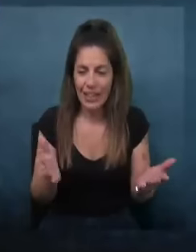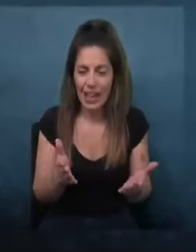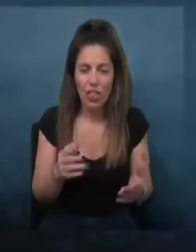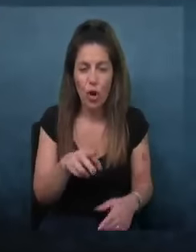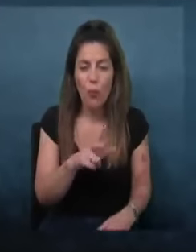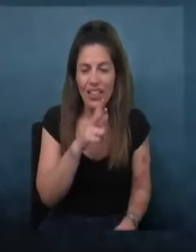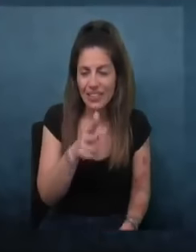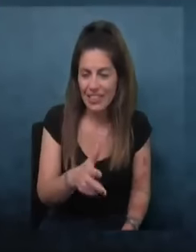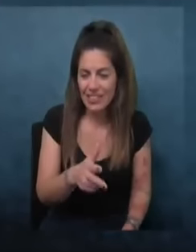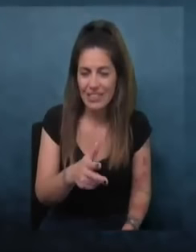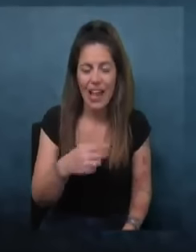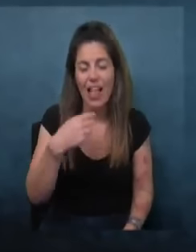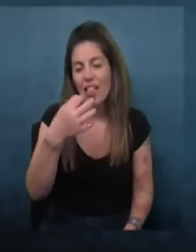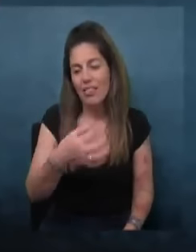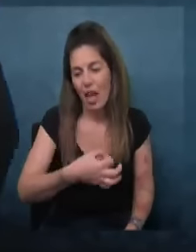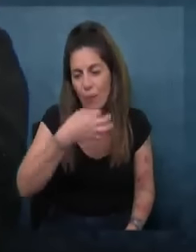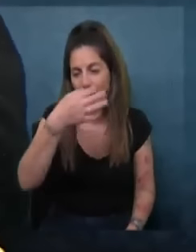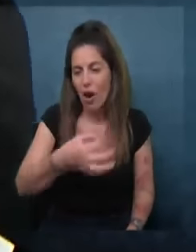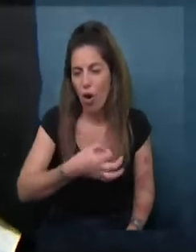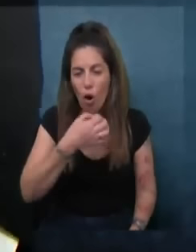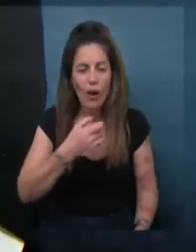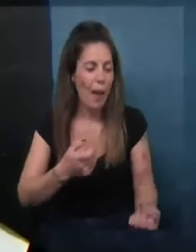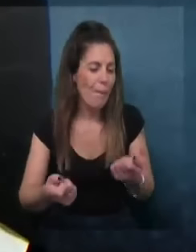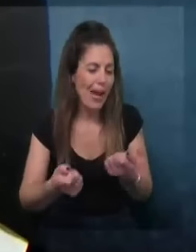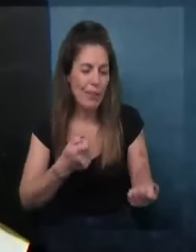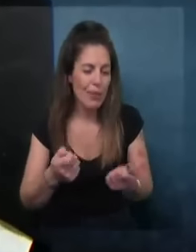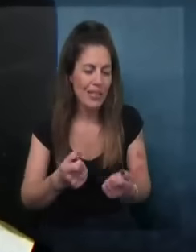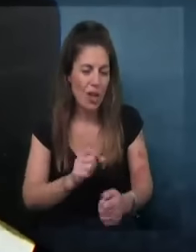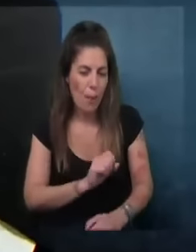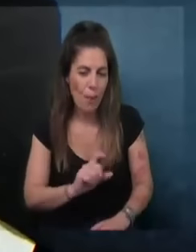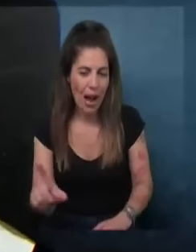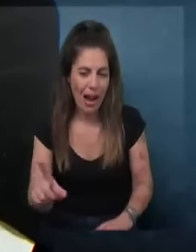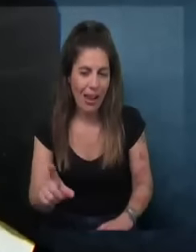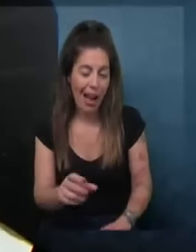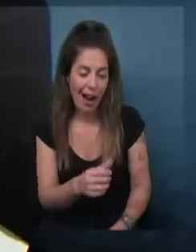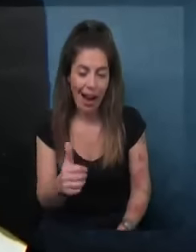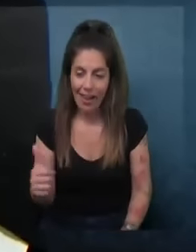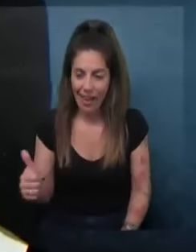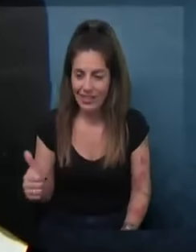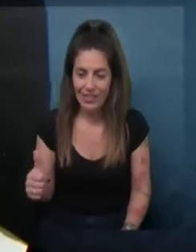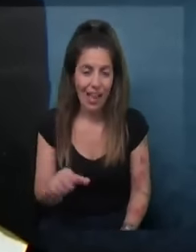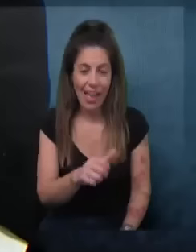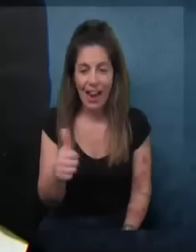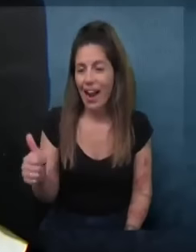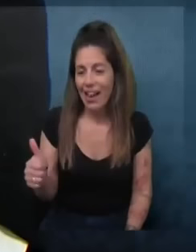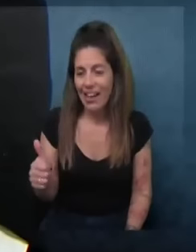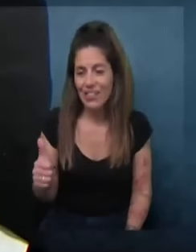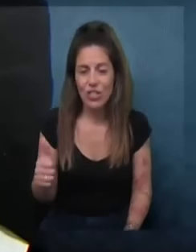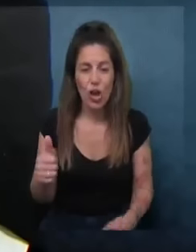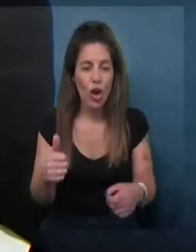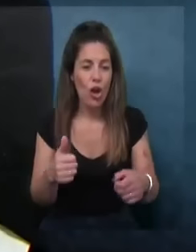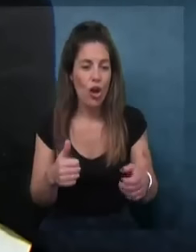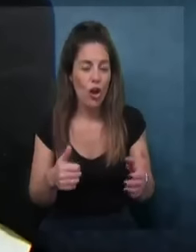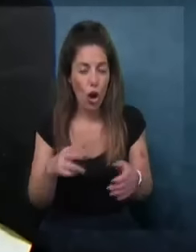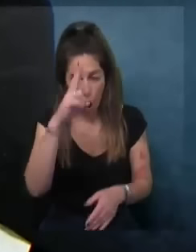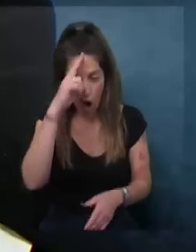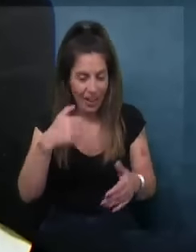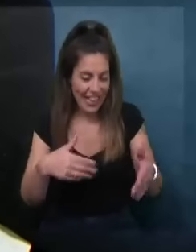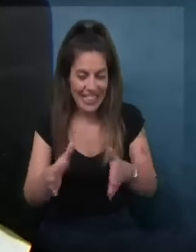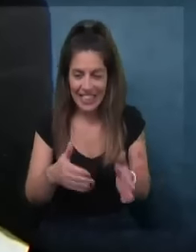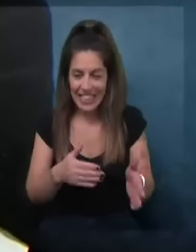dice demagogia manipulación perversa lucro lucro con clínicas de rehabilitación que no